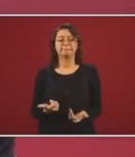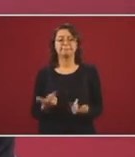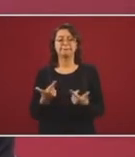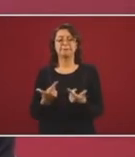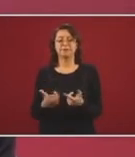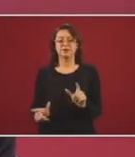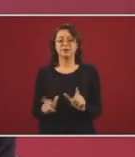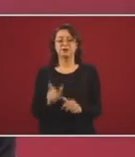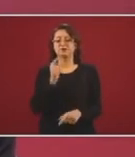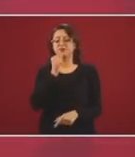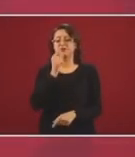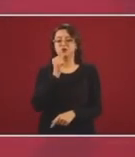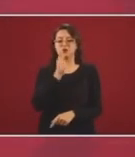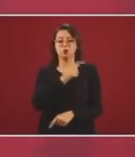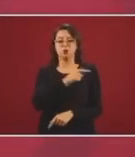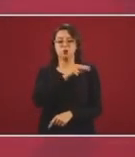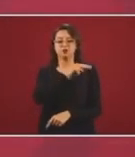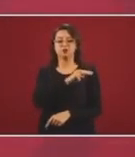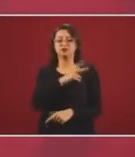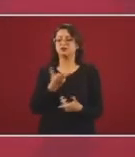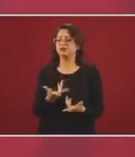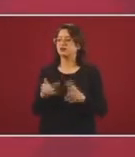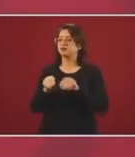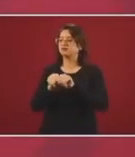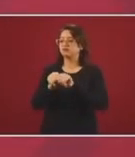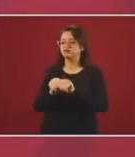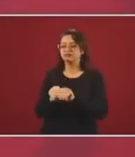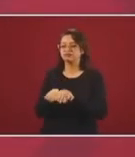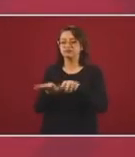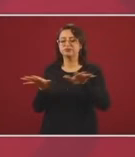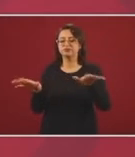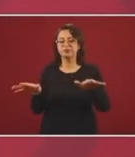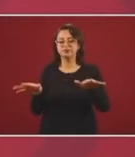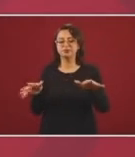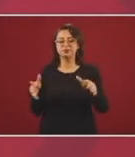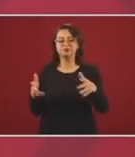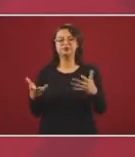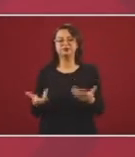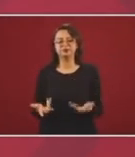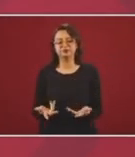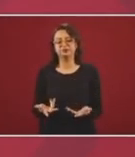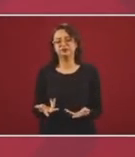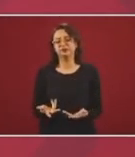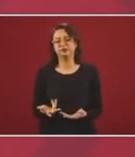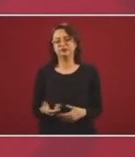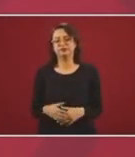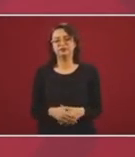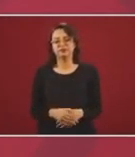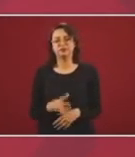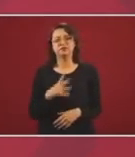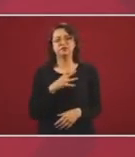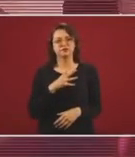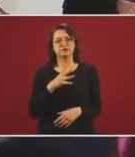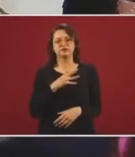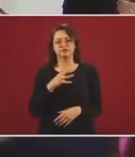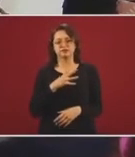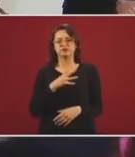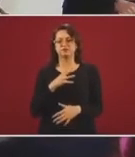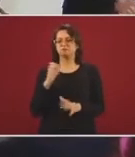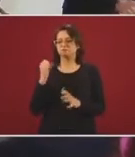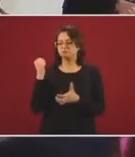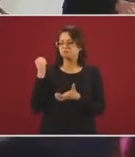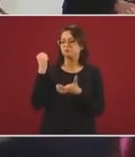que el presidente a lópez obrador realizaría a esta entidad pues la primera está prevista para el próximo 7 de febrero en el municipio de tierra blanca